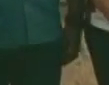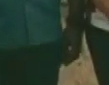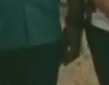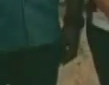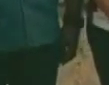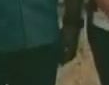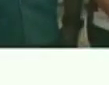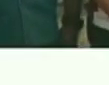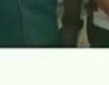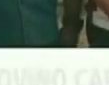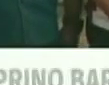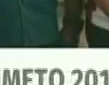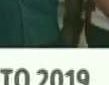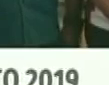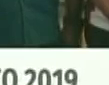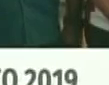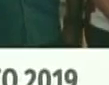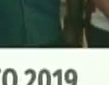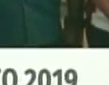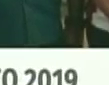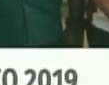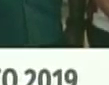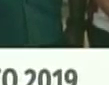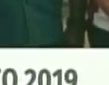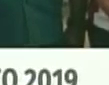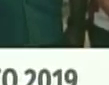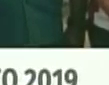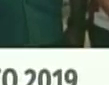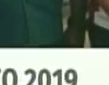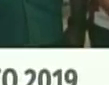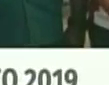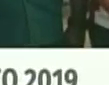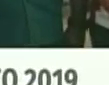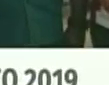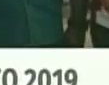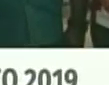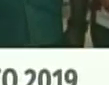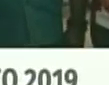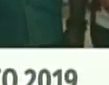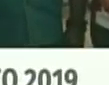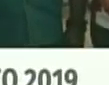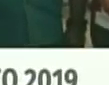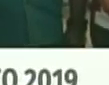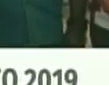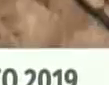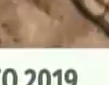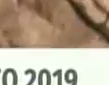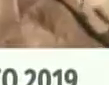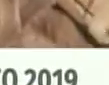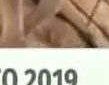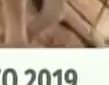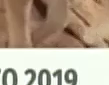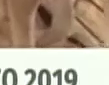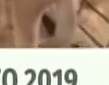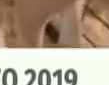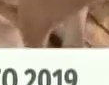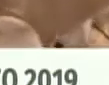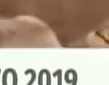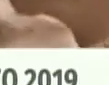caprina ovina 2019 aquí bueno tendremos la visita de